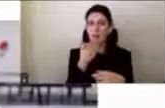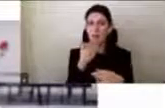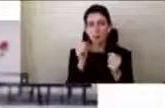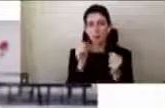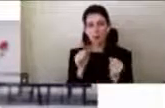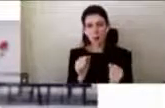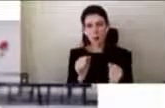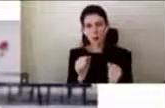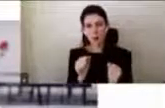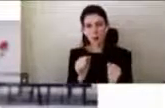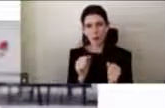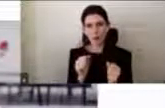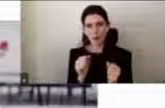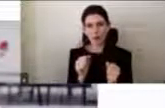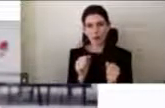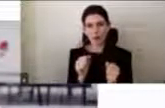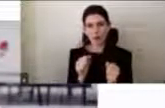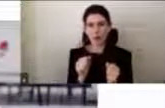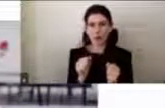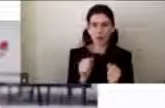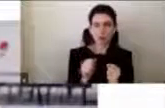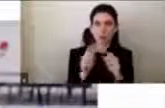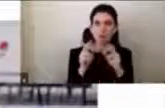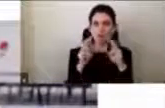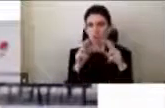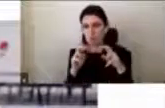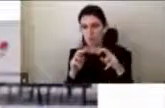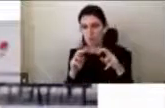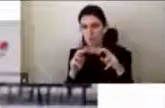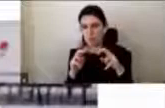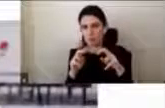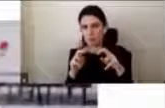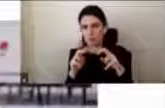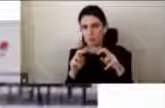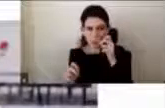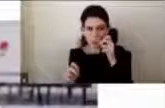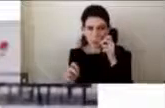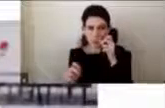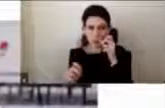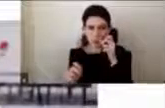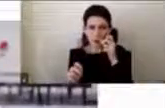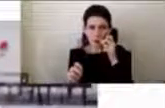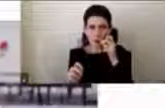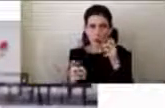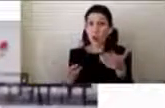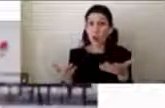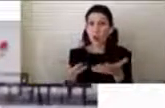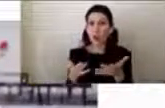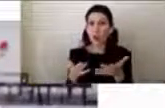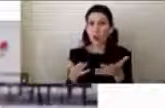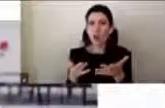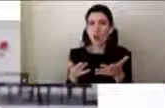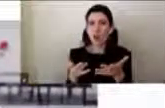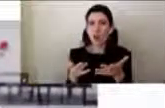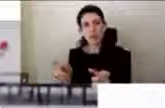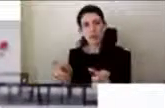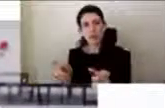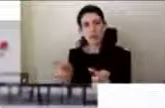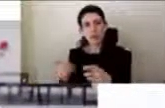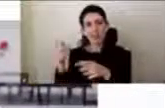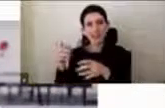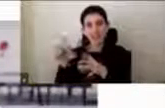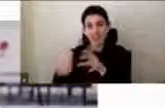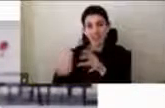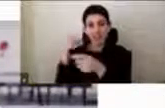dándole énfasis a la exploración del mundo afectivo de los personajes e ir mostrando estrategias de afrontamiento de desafíos